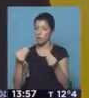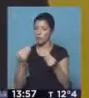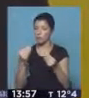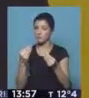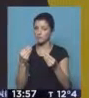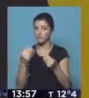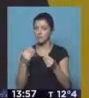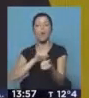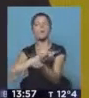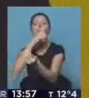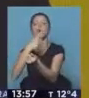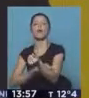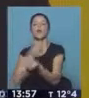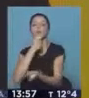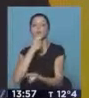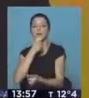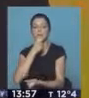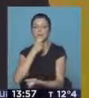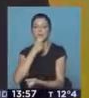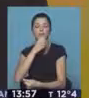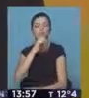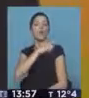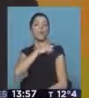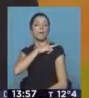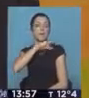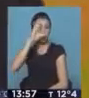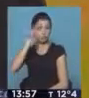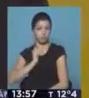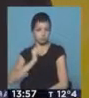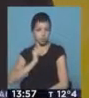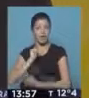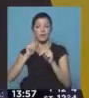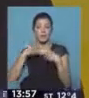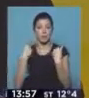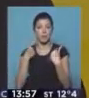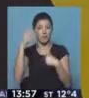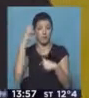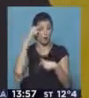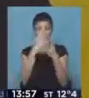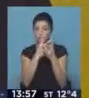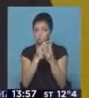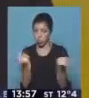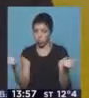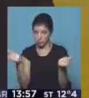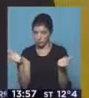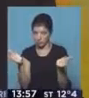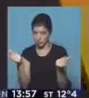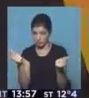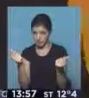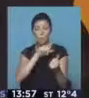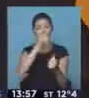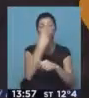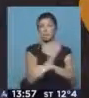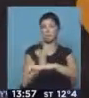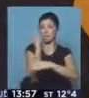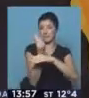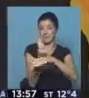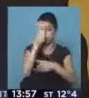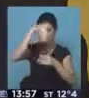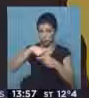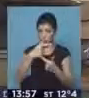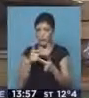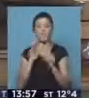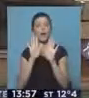Estamos terminando una nueva edición, pero antes de pasar a la foto de la semana, Jorge, quería preguntarte si hay alguna información en relación a cuándo podrían ser de nuevo las elecciones en Austria